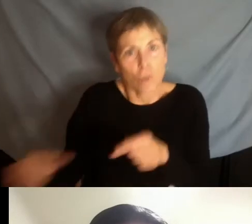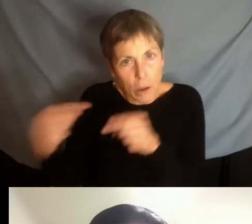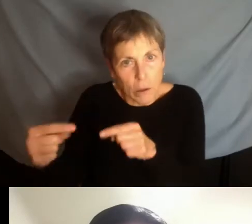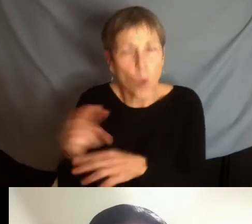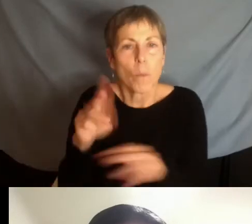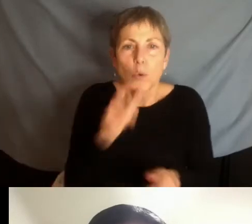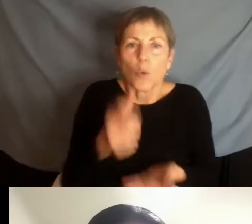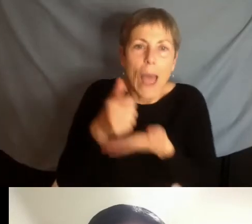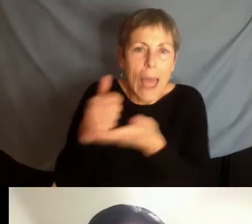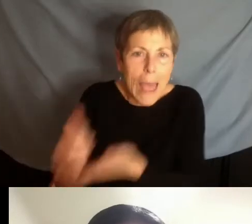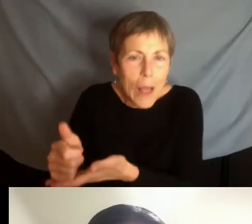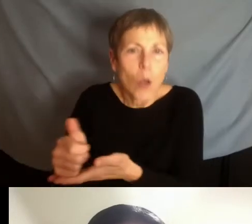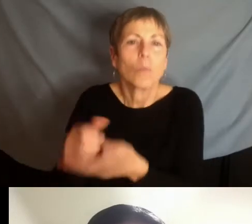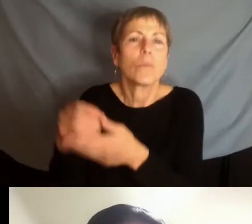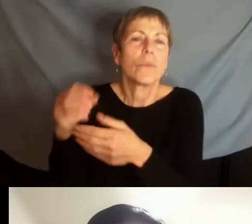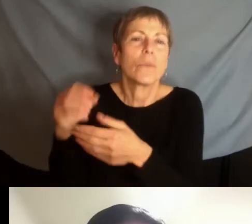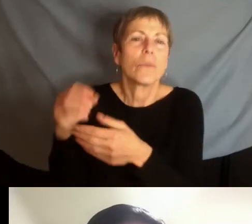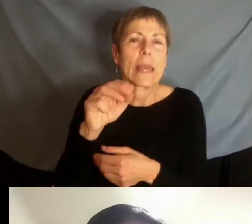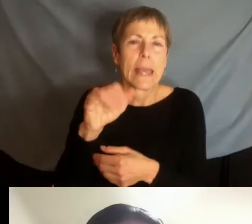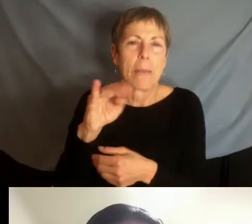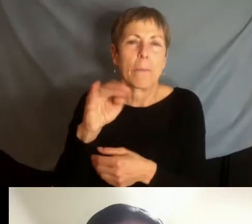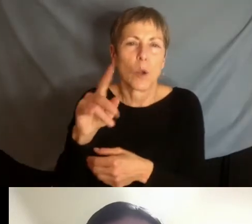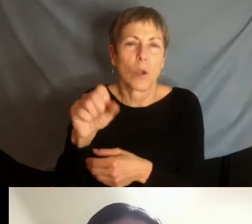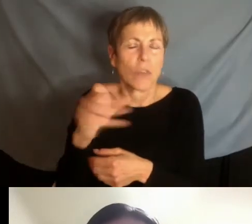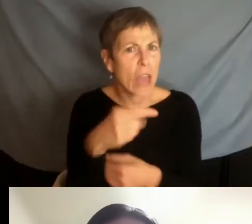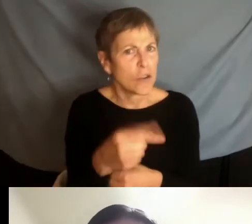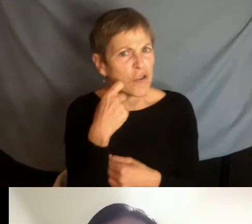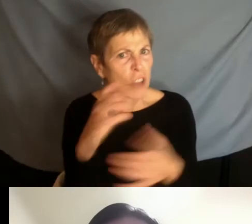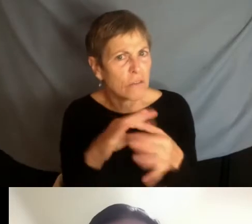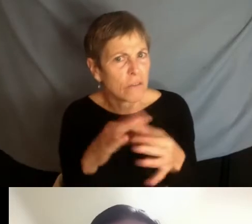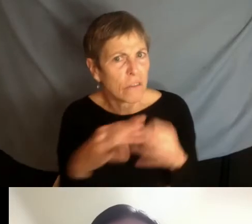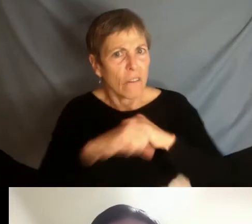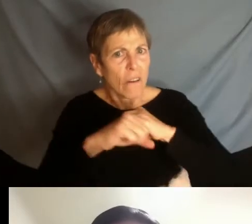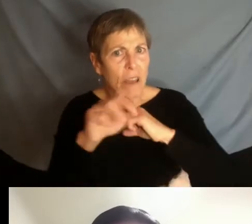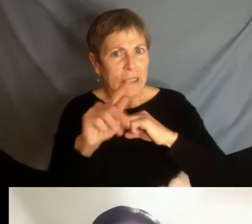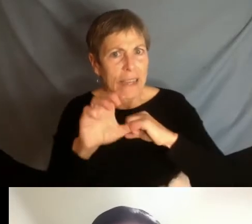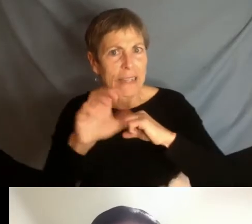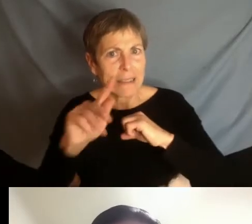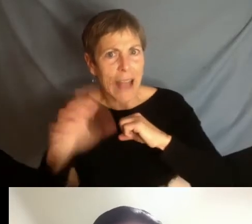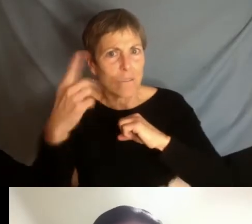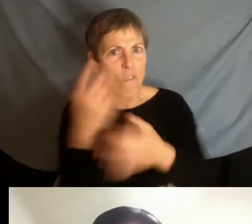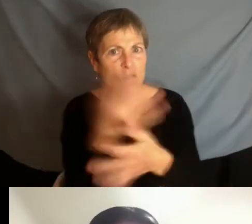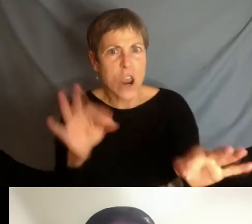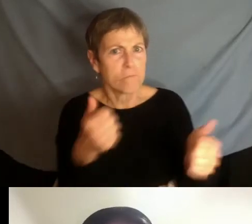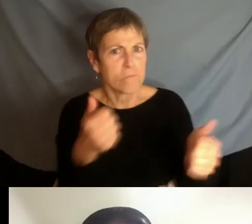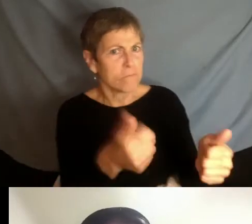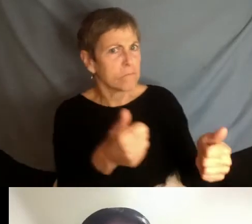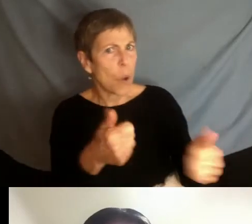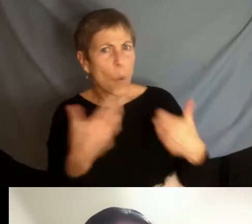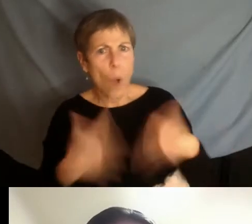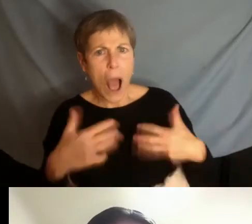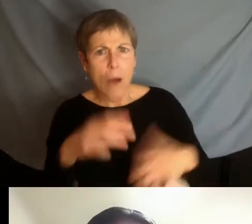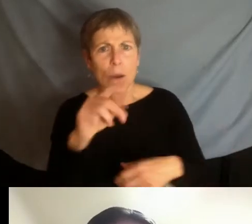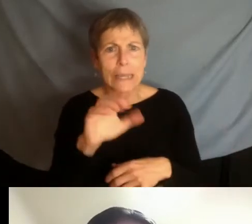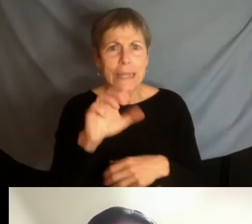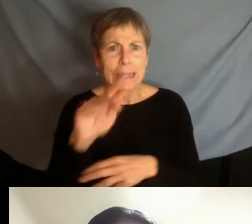alguien que está ayudando, asistiendo a los inmigrantes. Y también ese es el mejor usar de tic-tacs promoviendo libertad que jamás